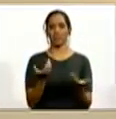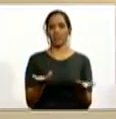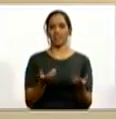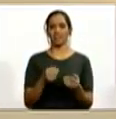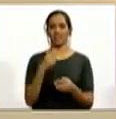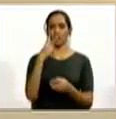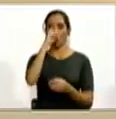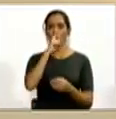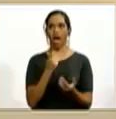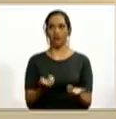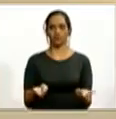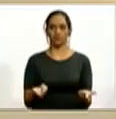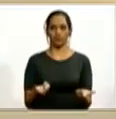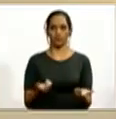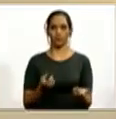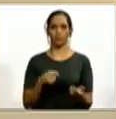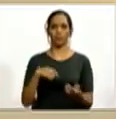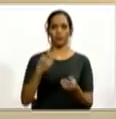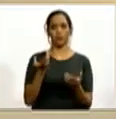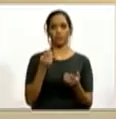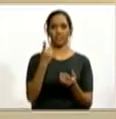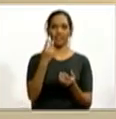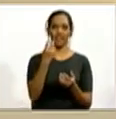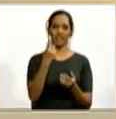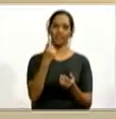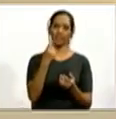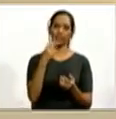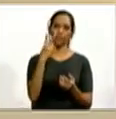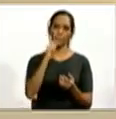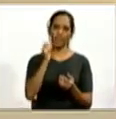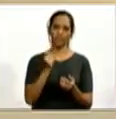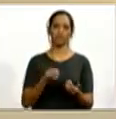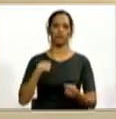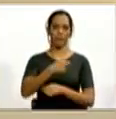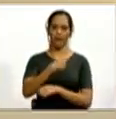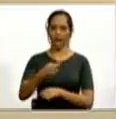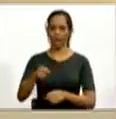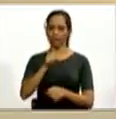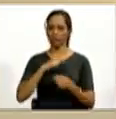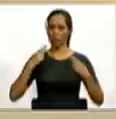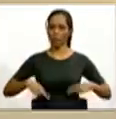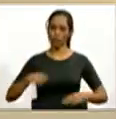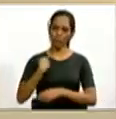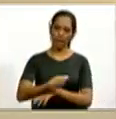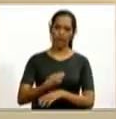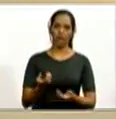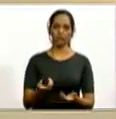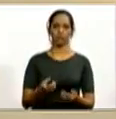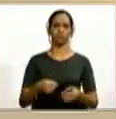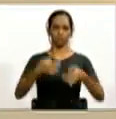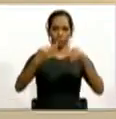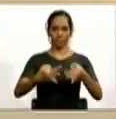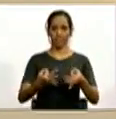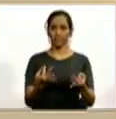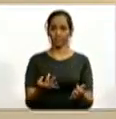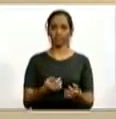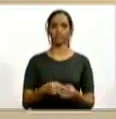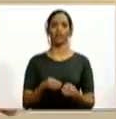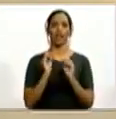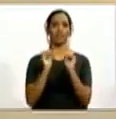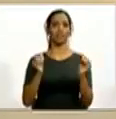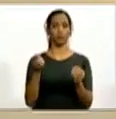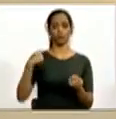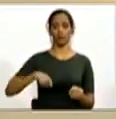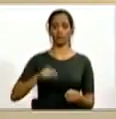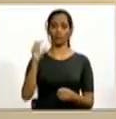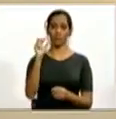faltarían 2 meses más, pero poniendo seriedad a la entrega de recursos y contratar el personal exacto para eso. Aparte, denuncian que los salarios son muy